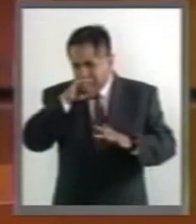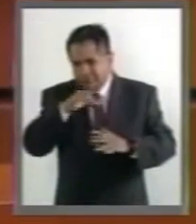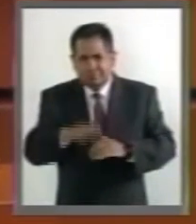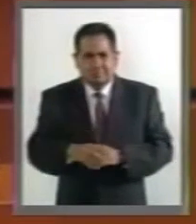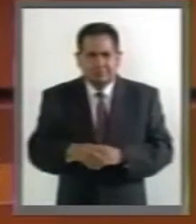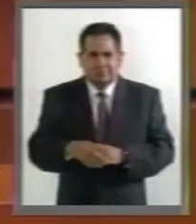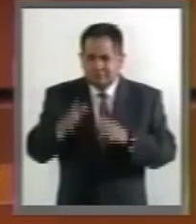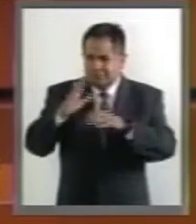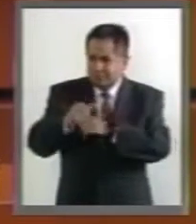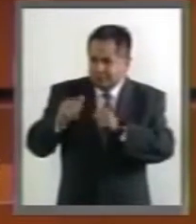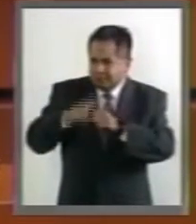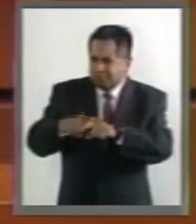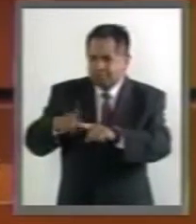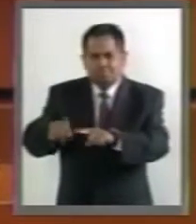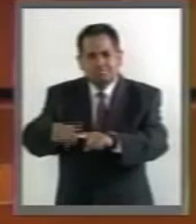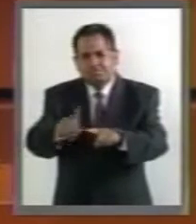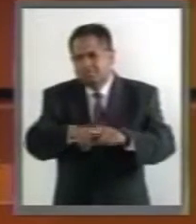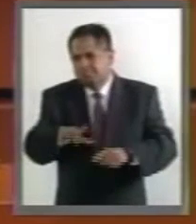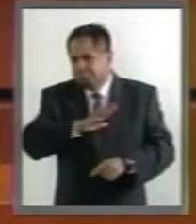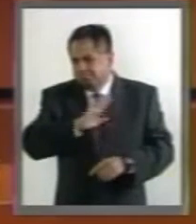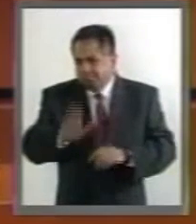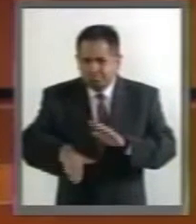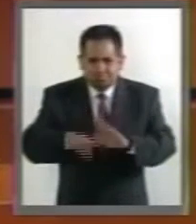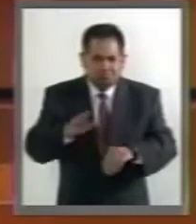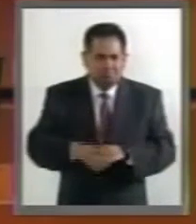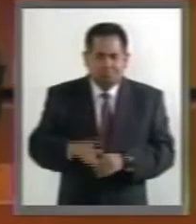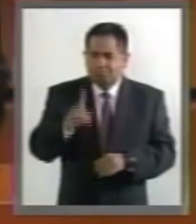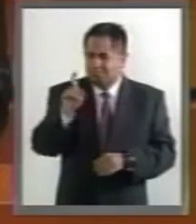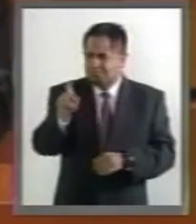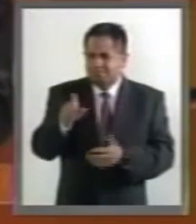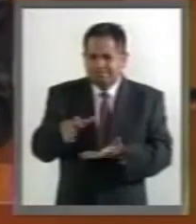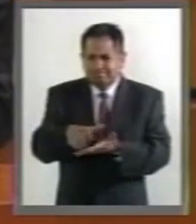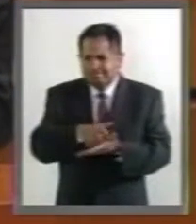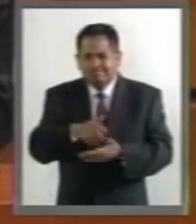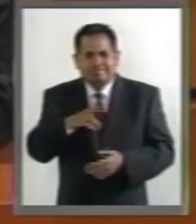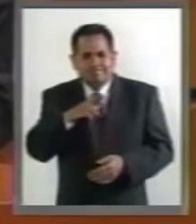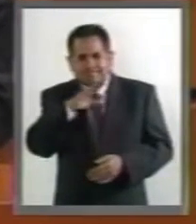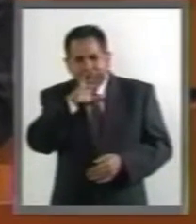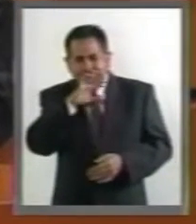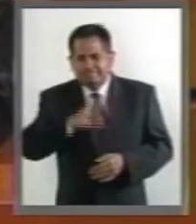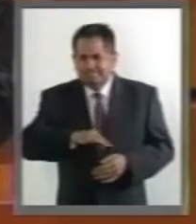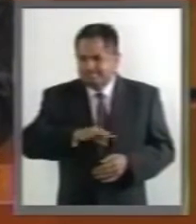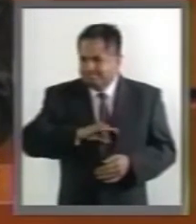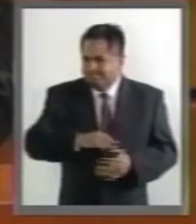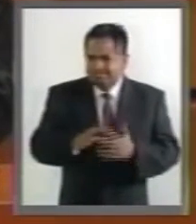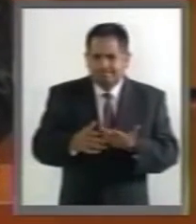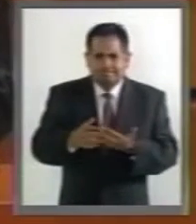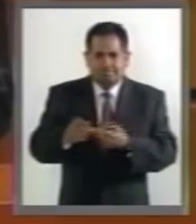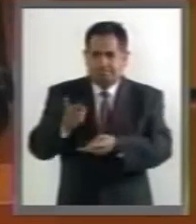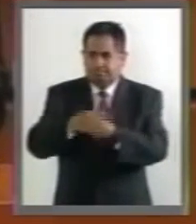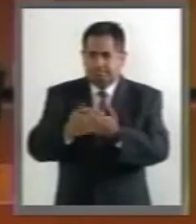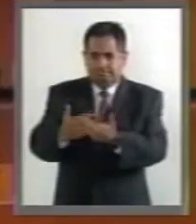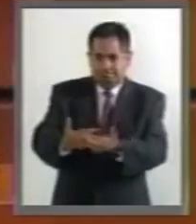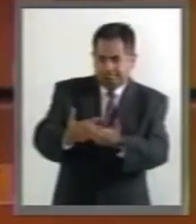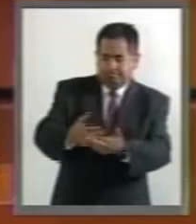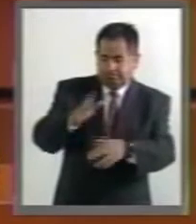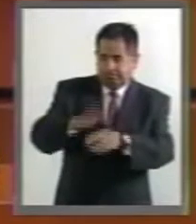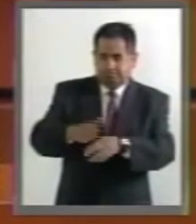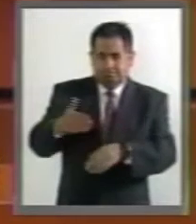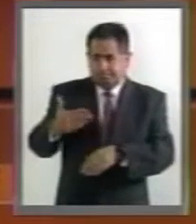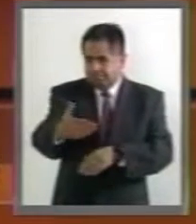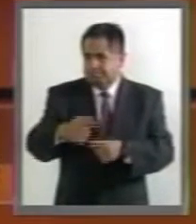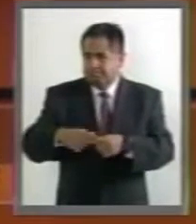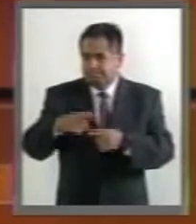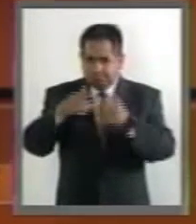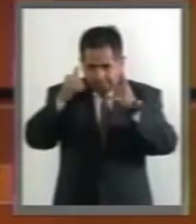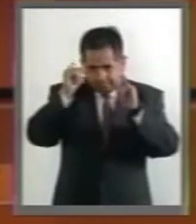somovientes, inducción y retención de agua, daños activos de producción, pesca,